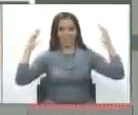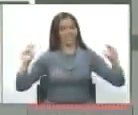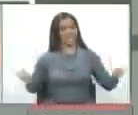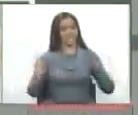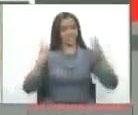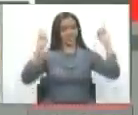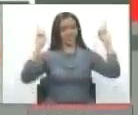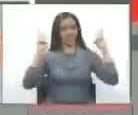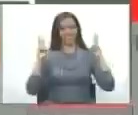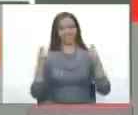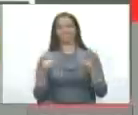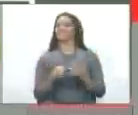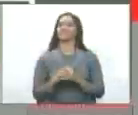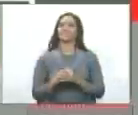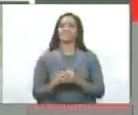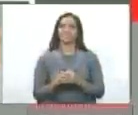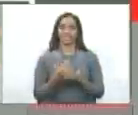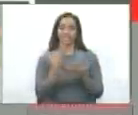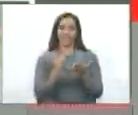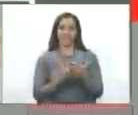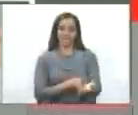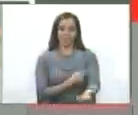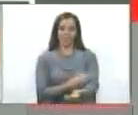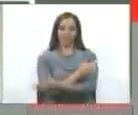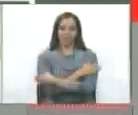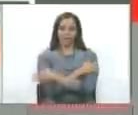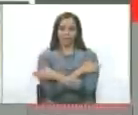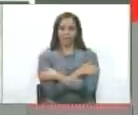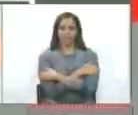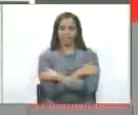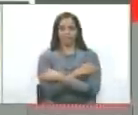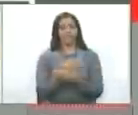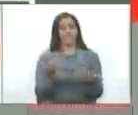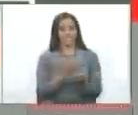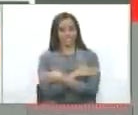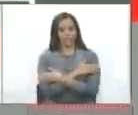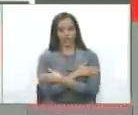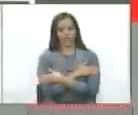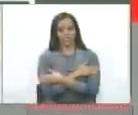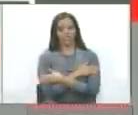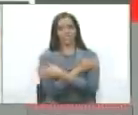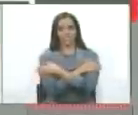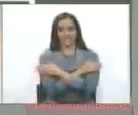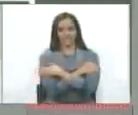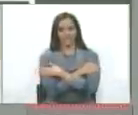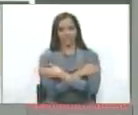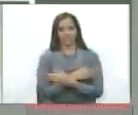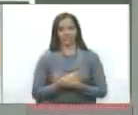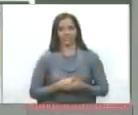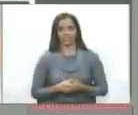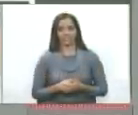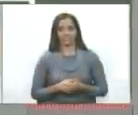siempre. Venceremos, hermano. Gracias, presidente. Hermano. Un abrazo. Gracias. Cuídese mucho. Cuídese felicitaciones. Mucho. Felicitaciones.